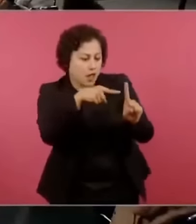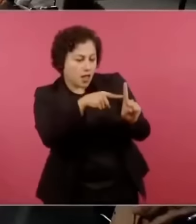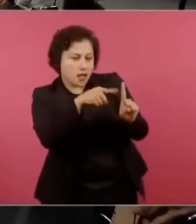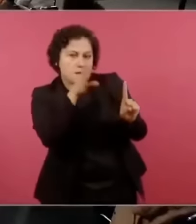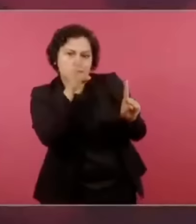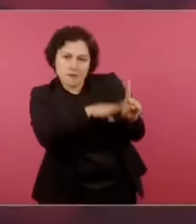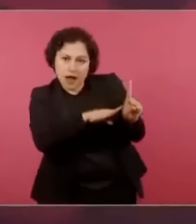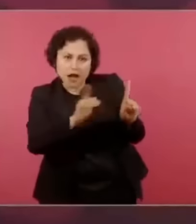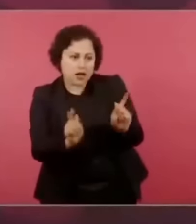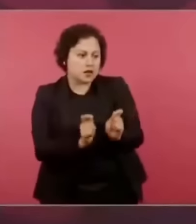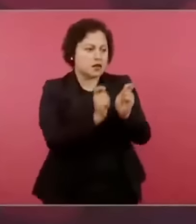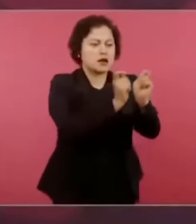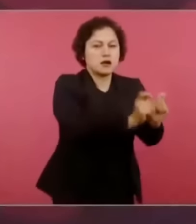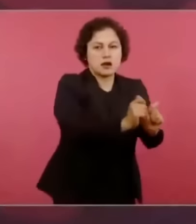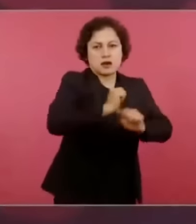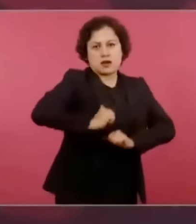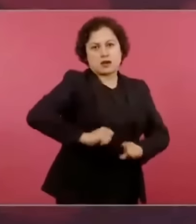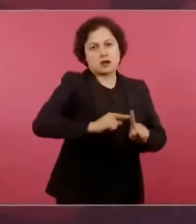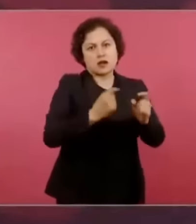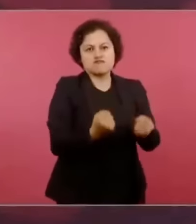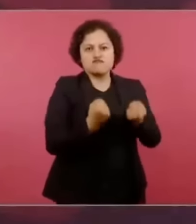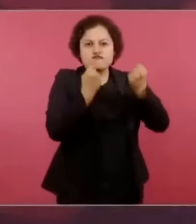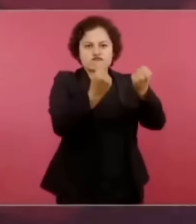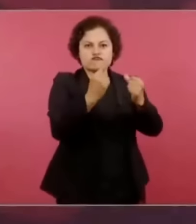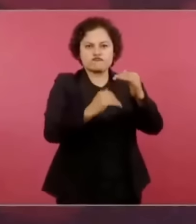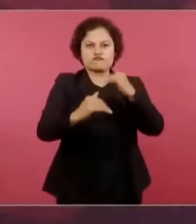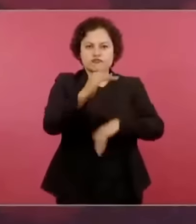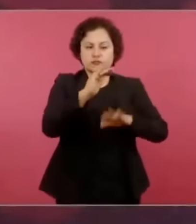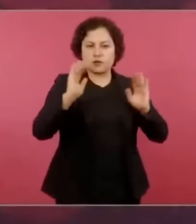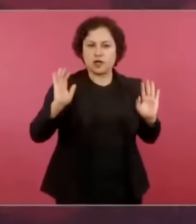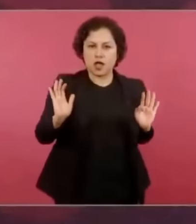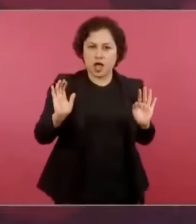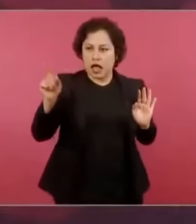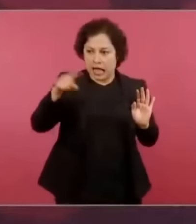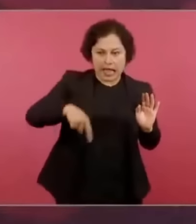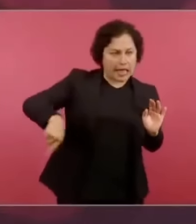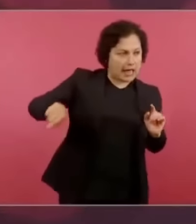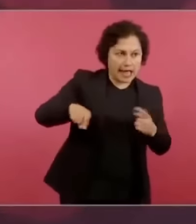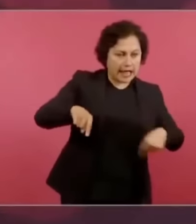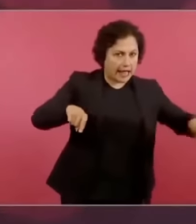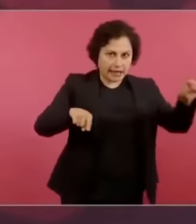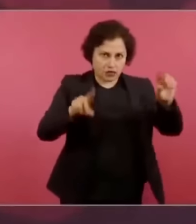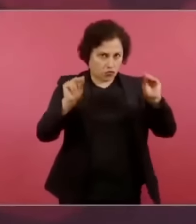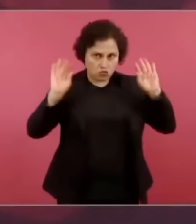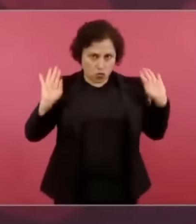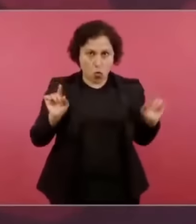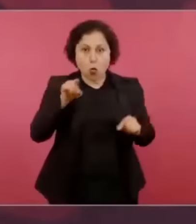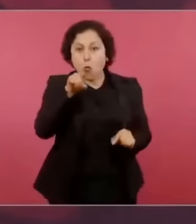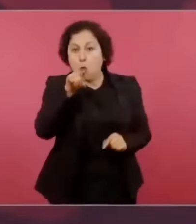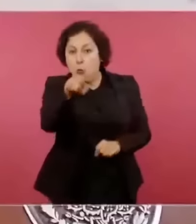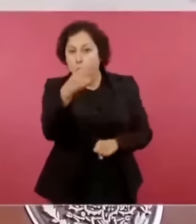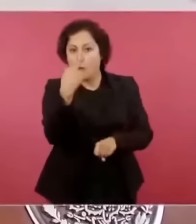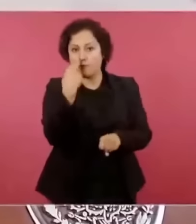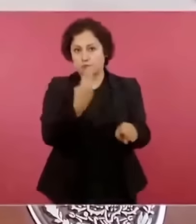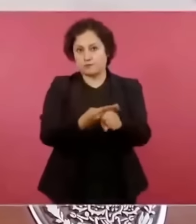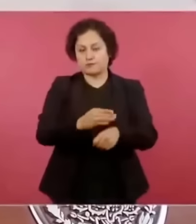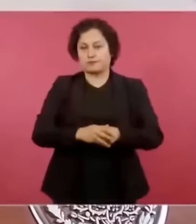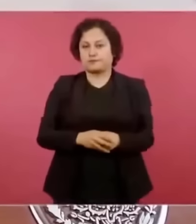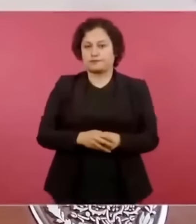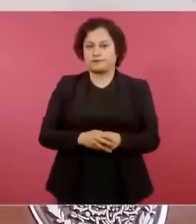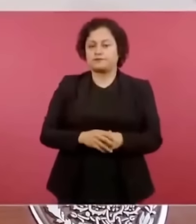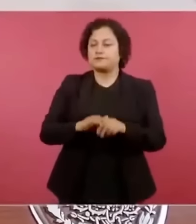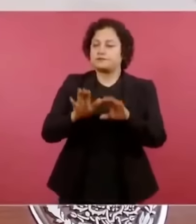No, pero en la responsabilidad social de usted, no de ellos. Coincidimos, de usted. No coincidimos. Yo le tengo